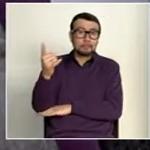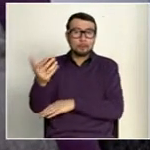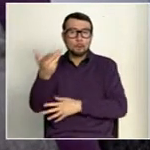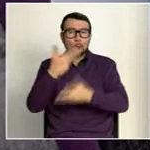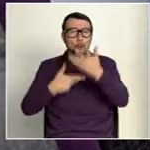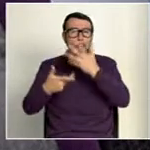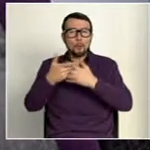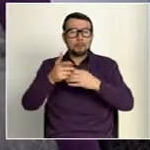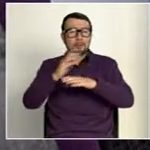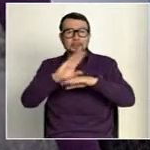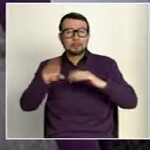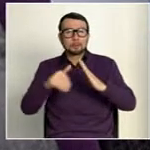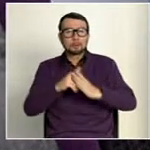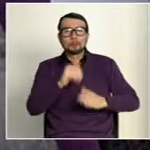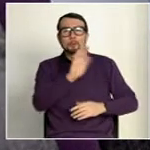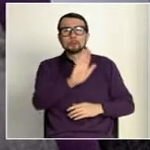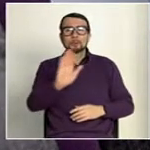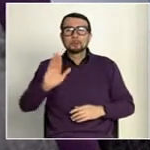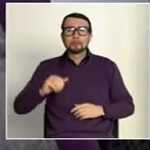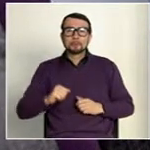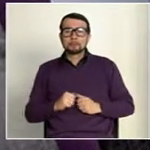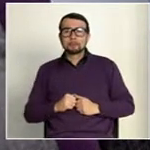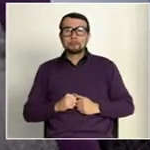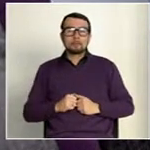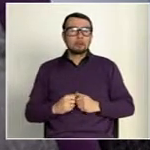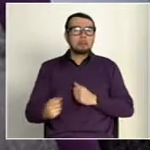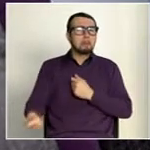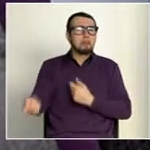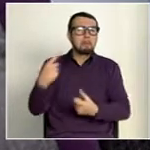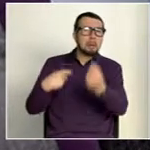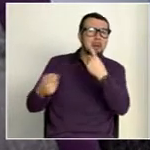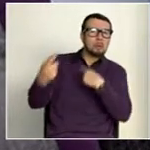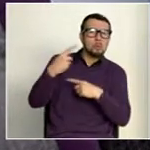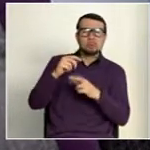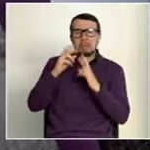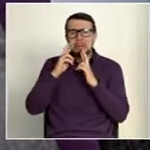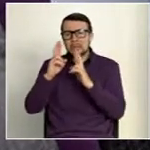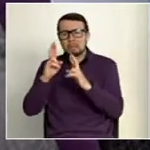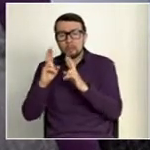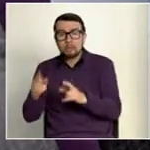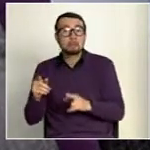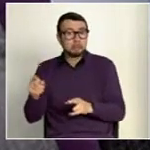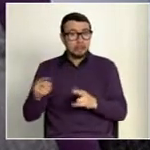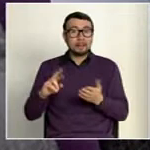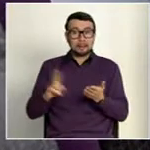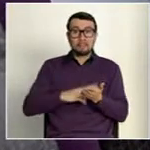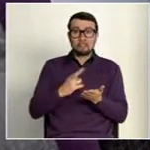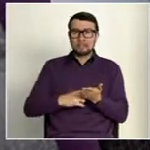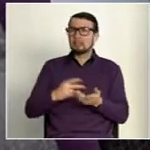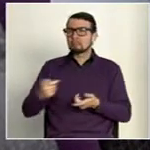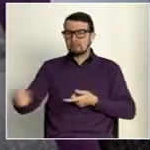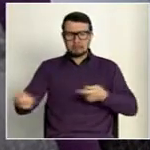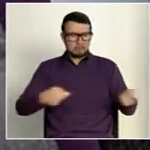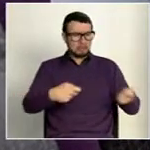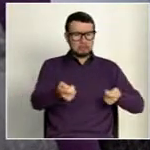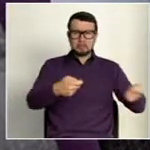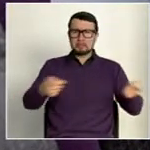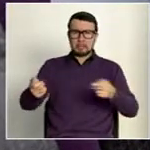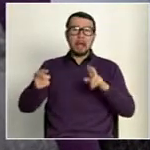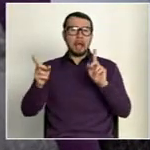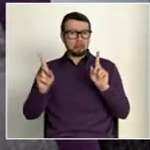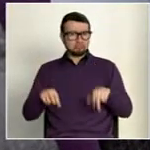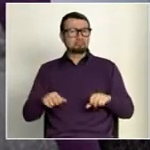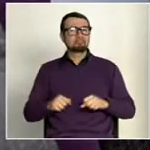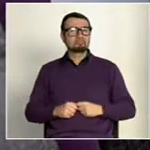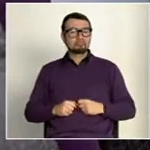todos ustedes preguntas y respuestas, vamos a llevar las revistas para regalárselas a ustedes. Entonces,